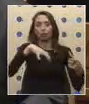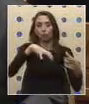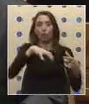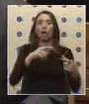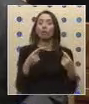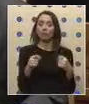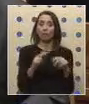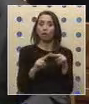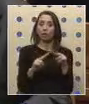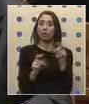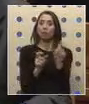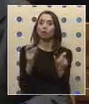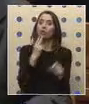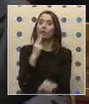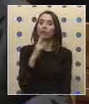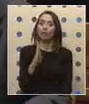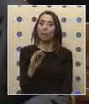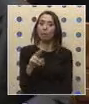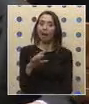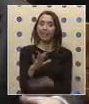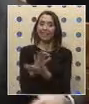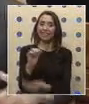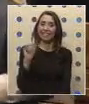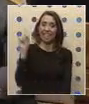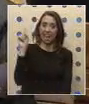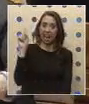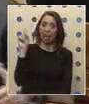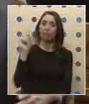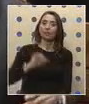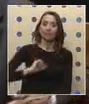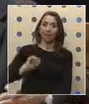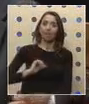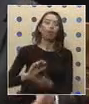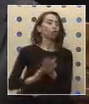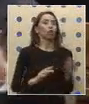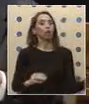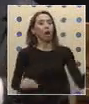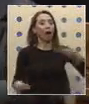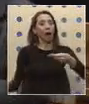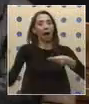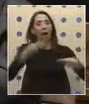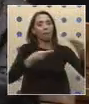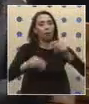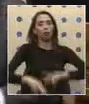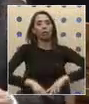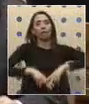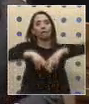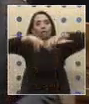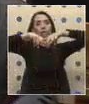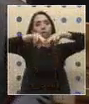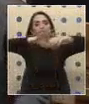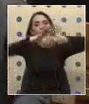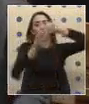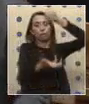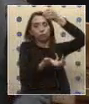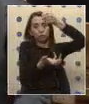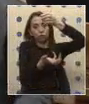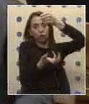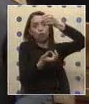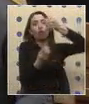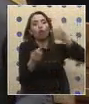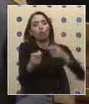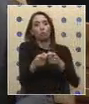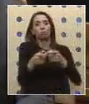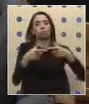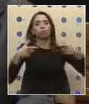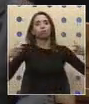de hacer la gente de Barnechea, que fue como un modelo que trató de que todos aportaran un tanto para tener un fondo y a partir de eso ver cómo se crece y cómo se